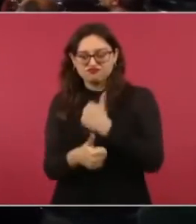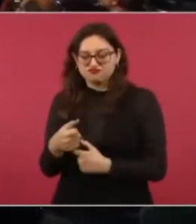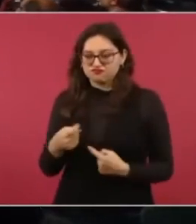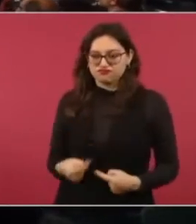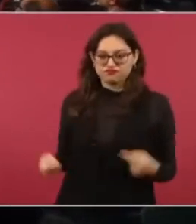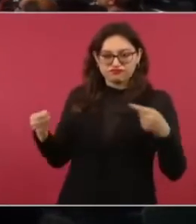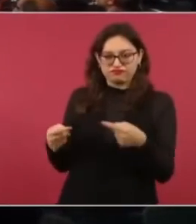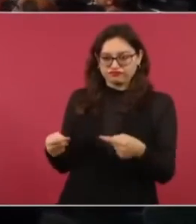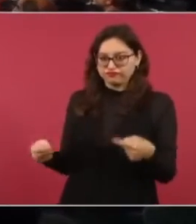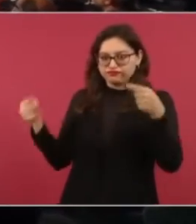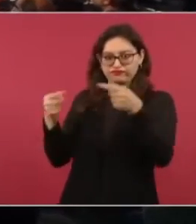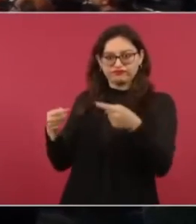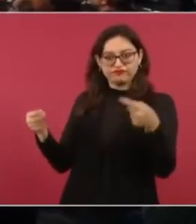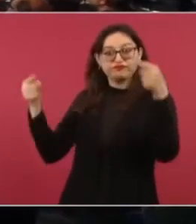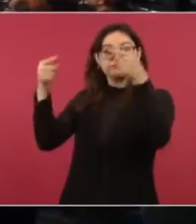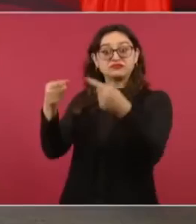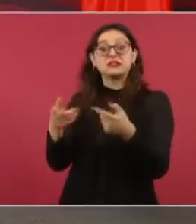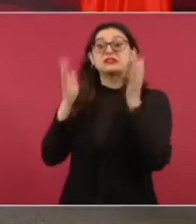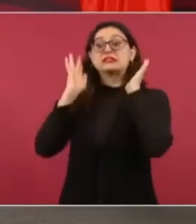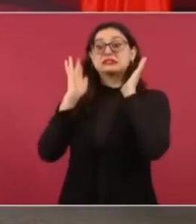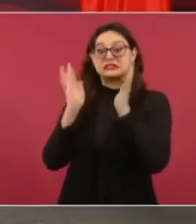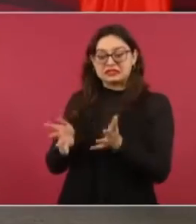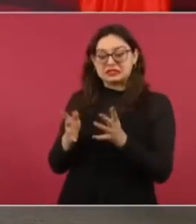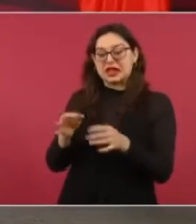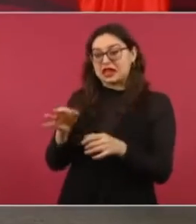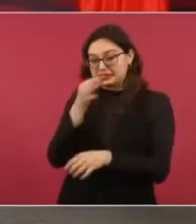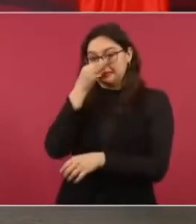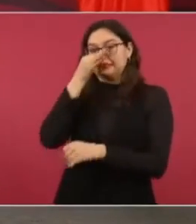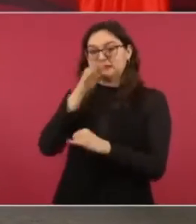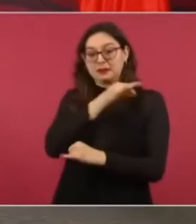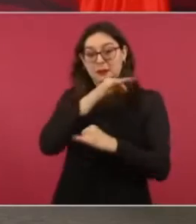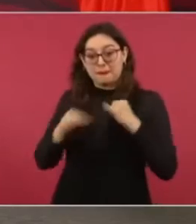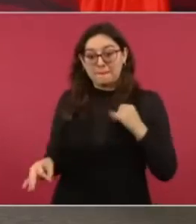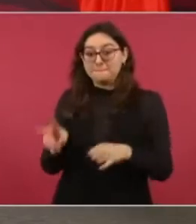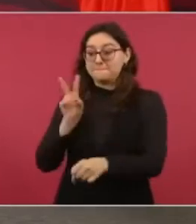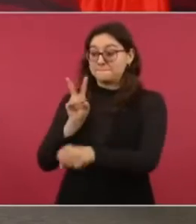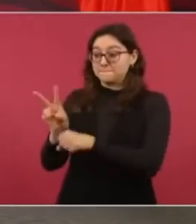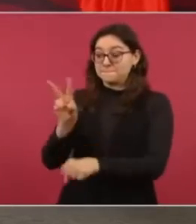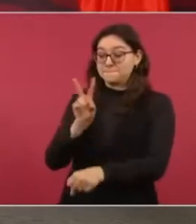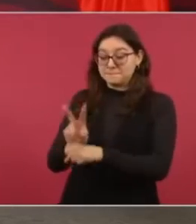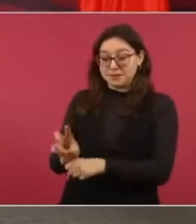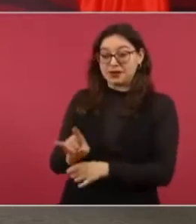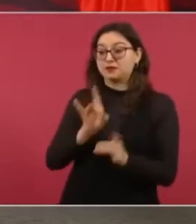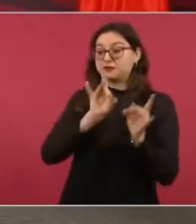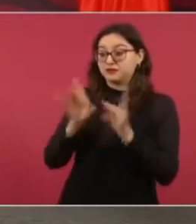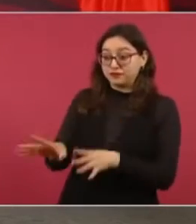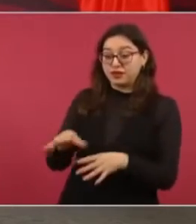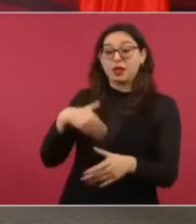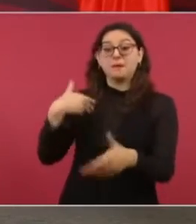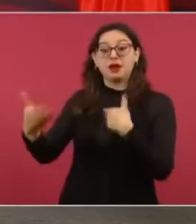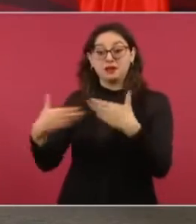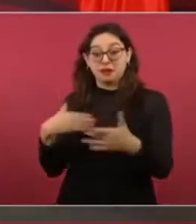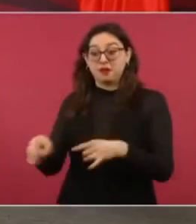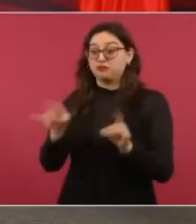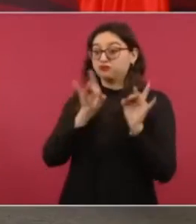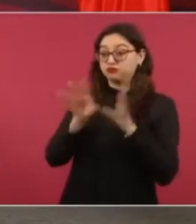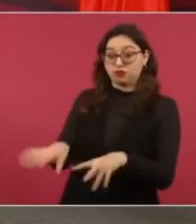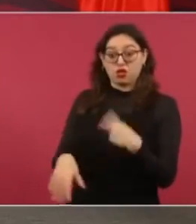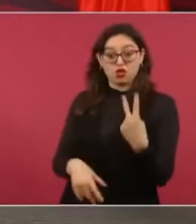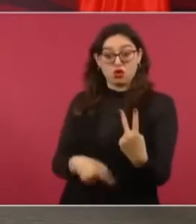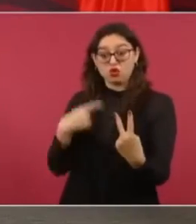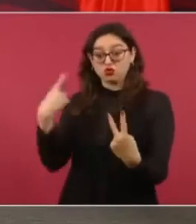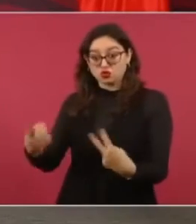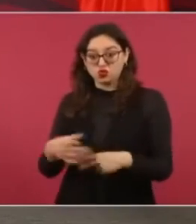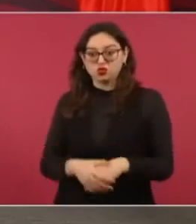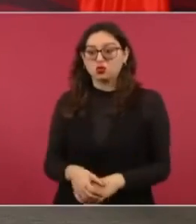primera ronda en la Serie del Caribe 2023 en Venezuela, luego de derrotar 2-1 a Panamá. Este miércoles los cañeros